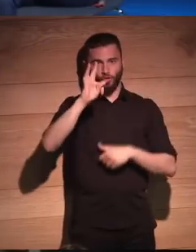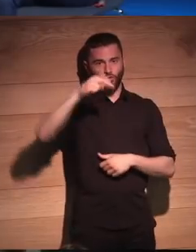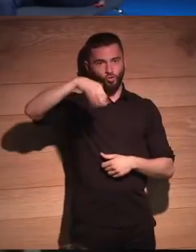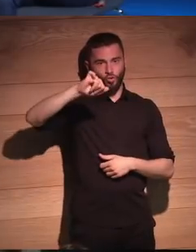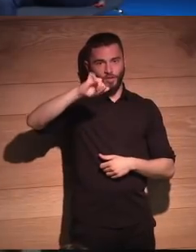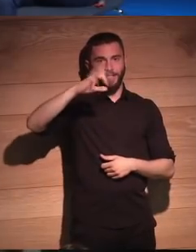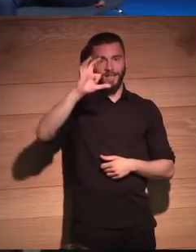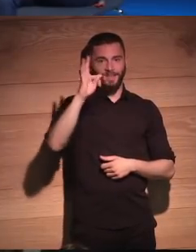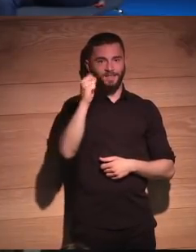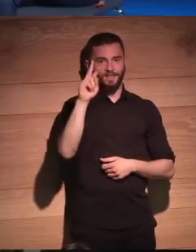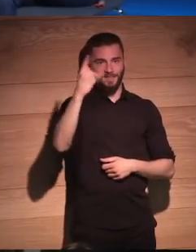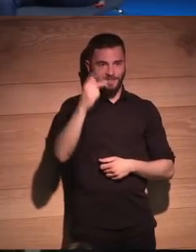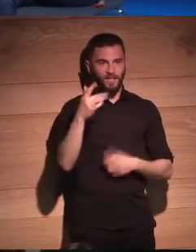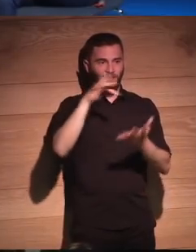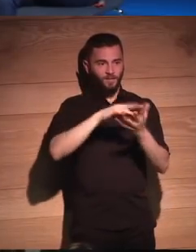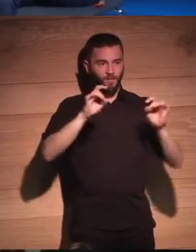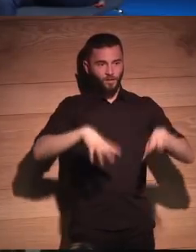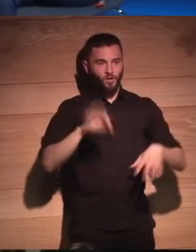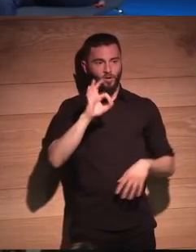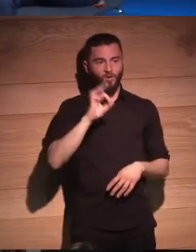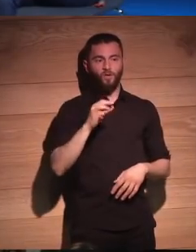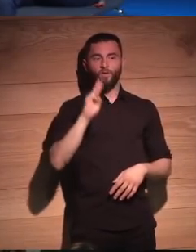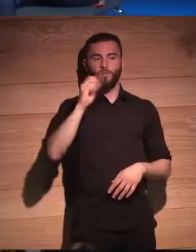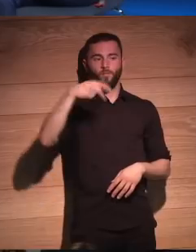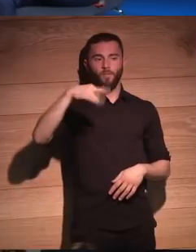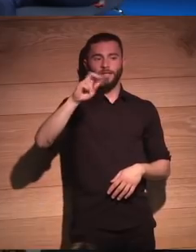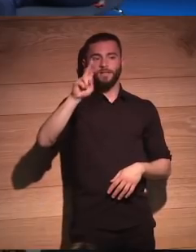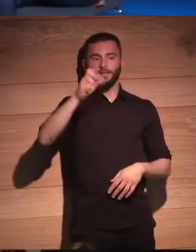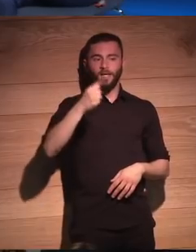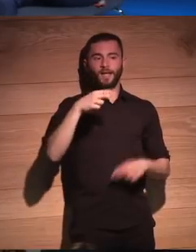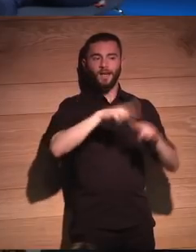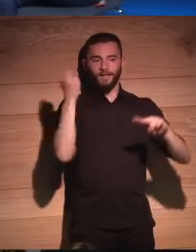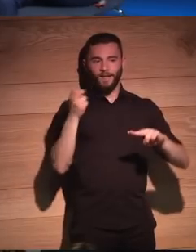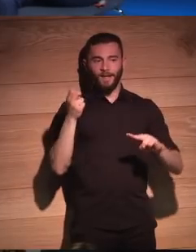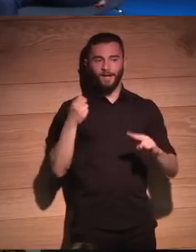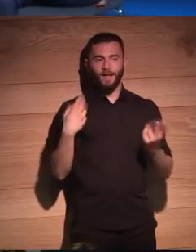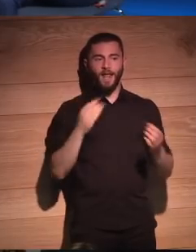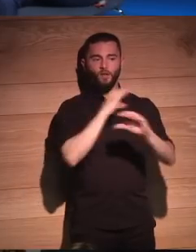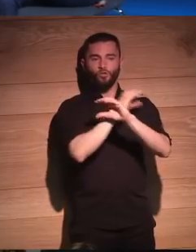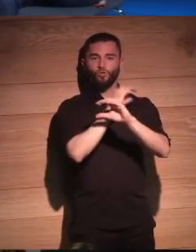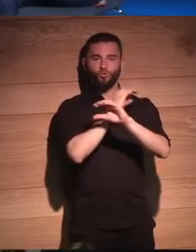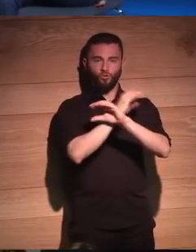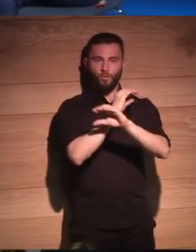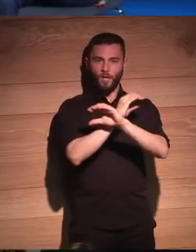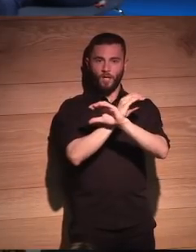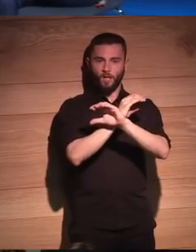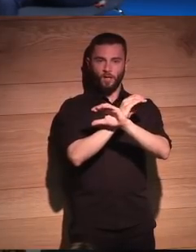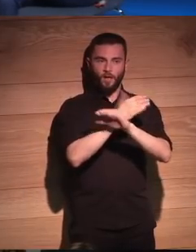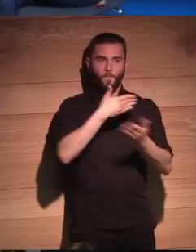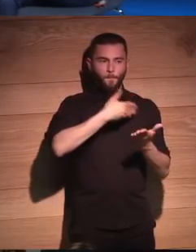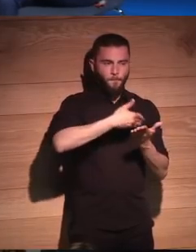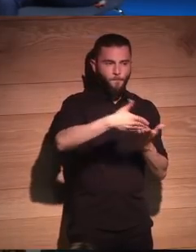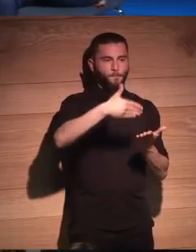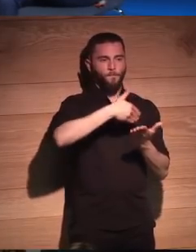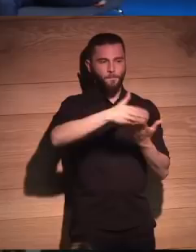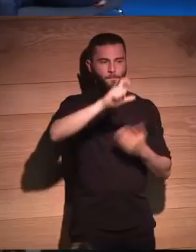es decir, y a más, ¿no? A Pantera Negra, por ejemplo, es decir, en los tebeos la cantidad de millonarios que hay que se